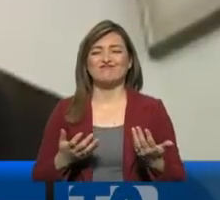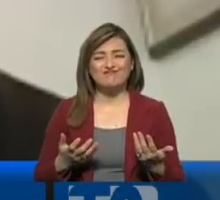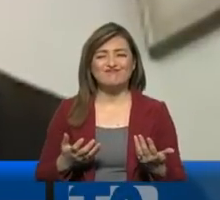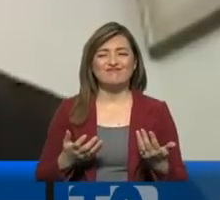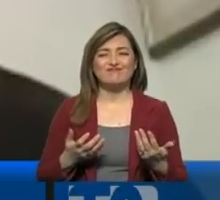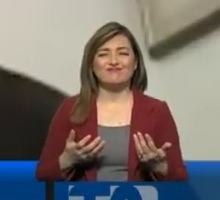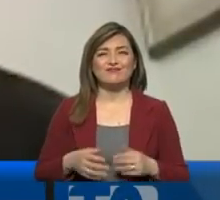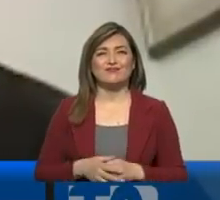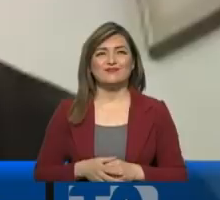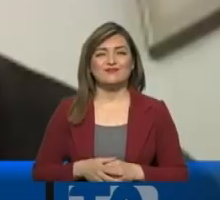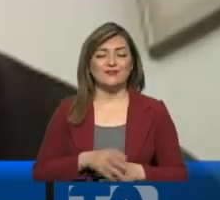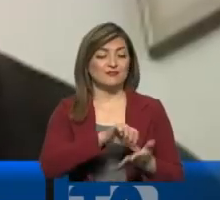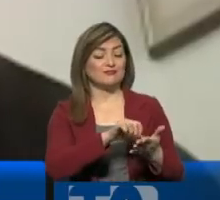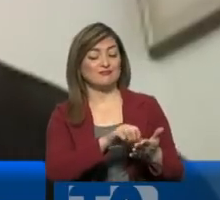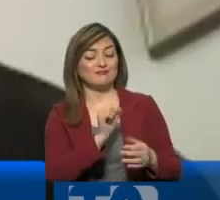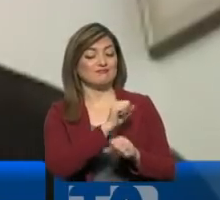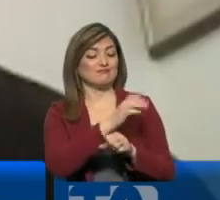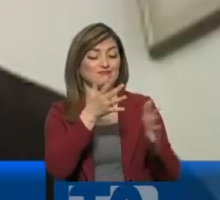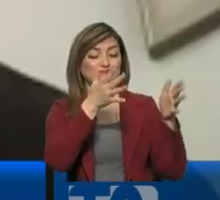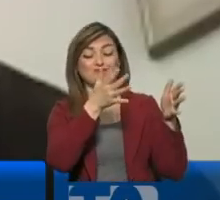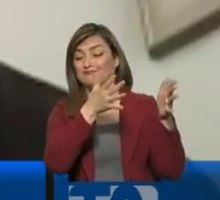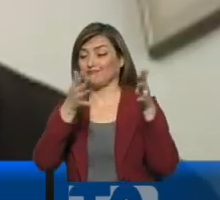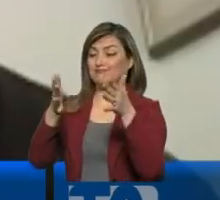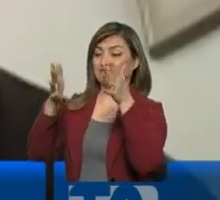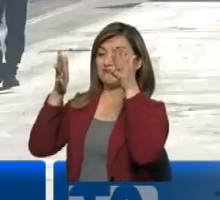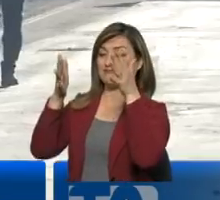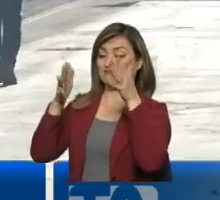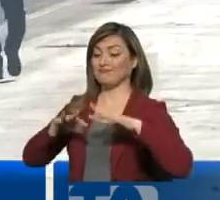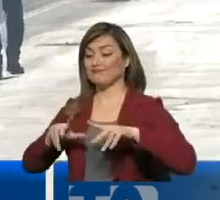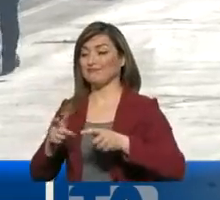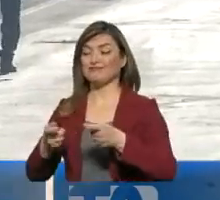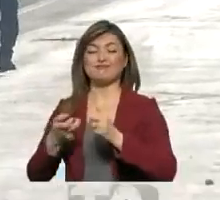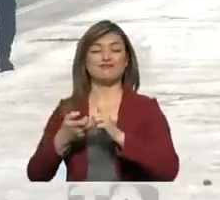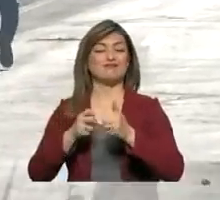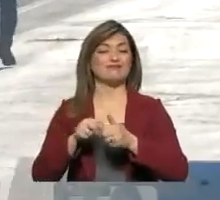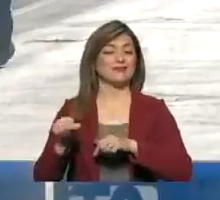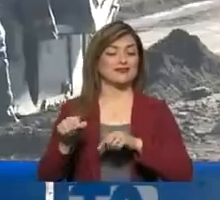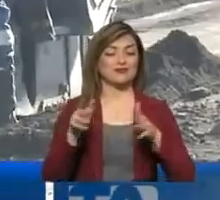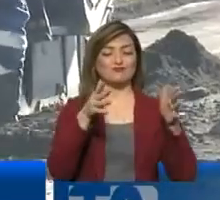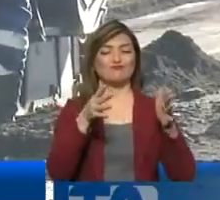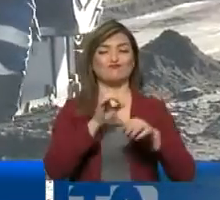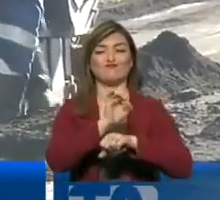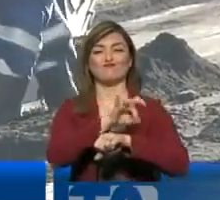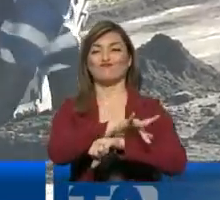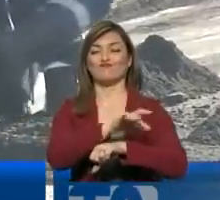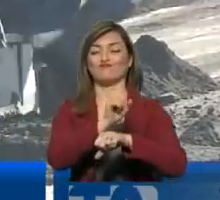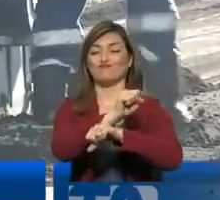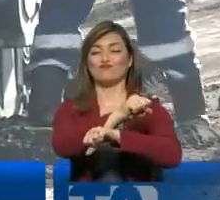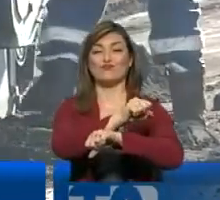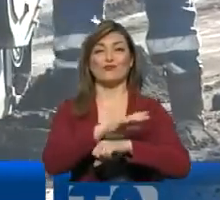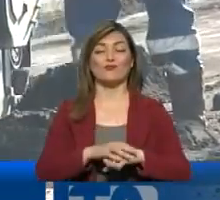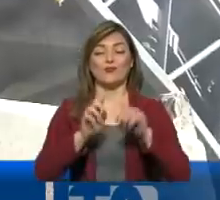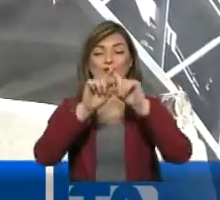prácticamente se desentiende de la ciudad de Quito y la ciudad queda a la deriva. Según el informe de Contraloría, verificó que este